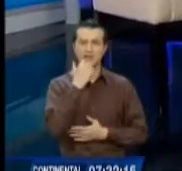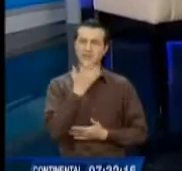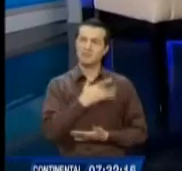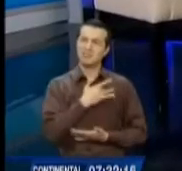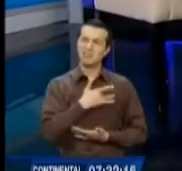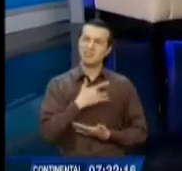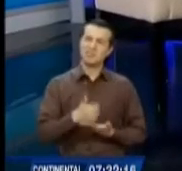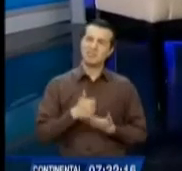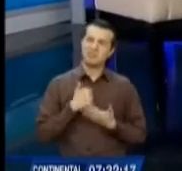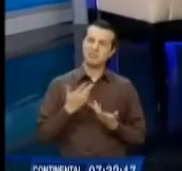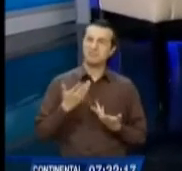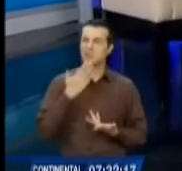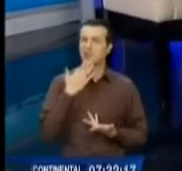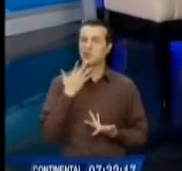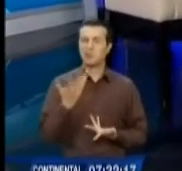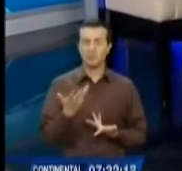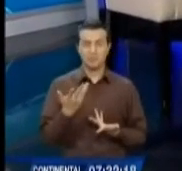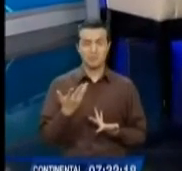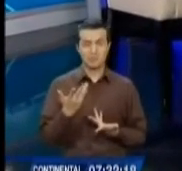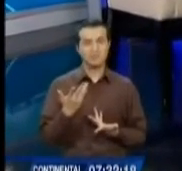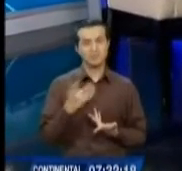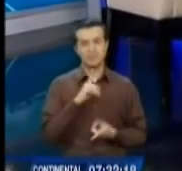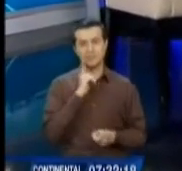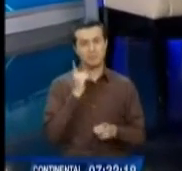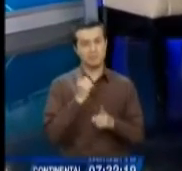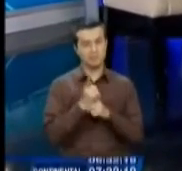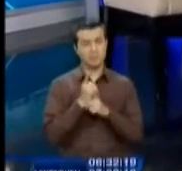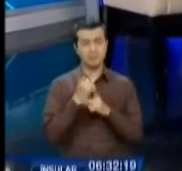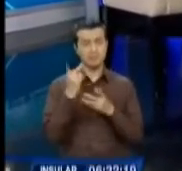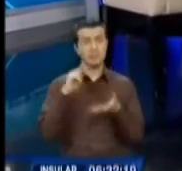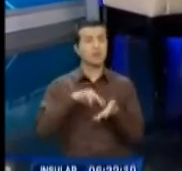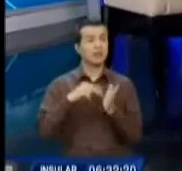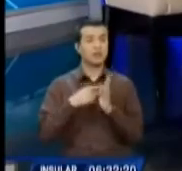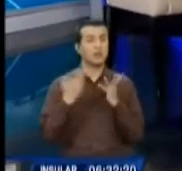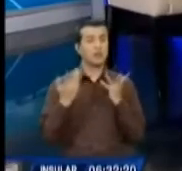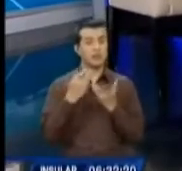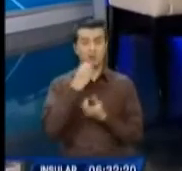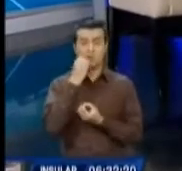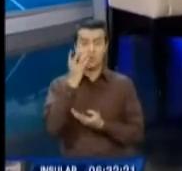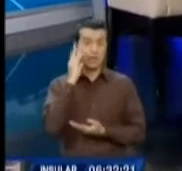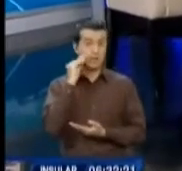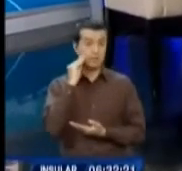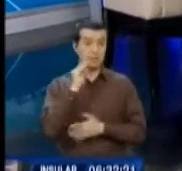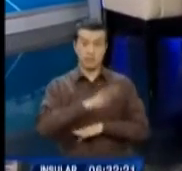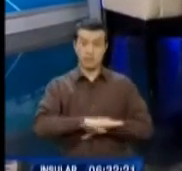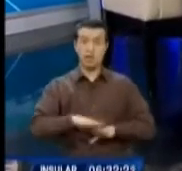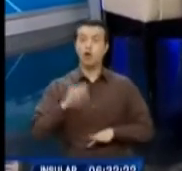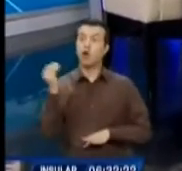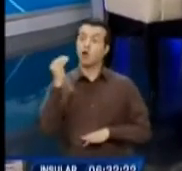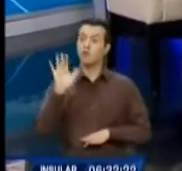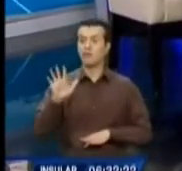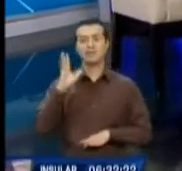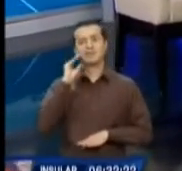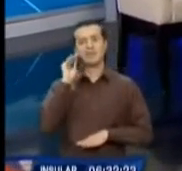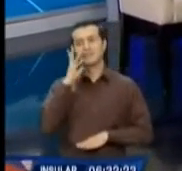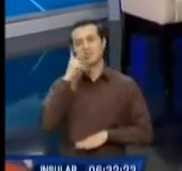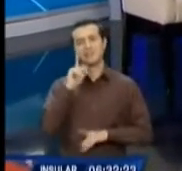el beneficio, ¿no? Y nosotros, obviamente, no solo ofrecemos una experiencia para los chicos, no es un proceso